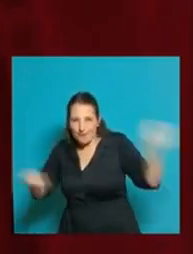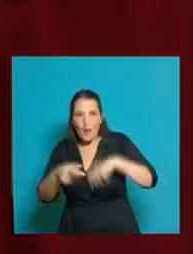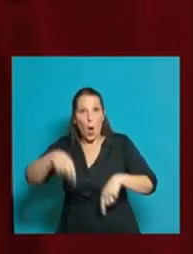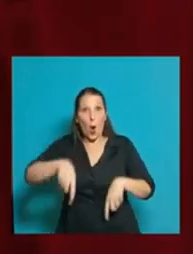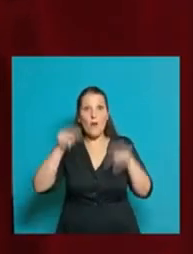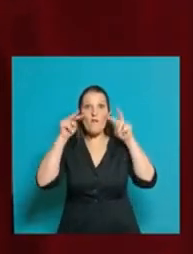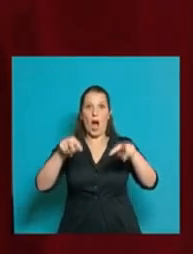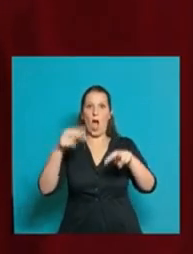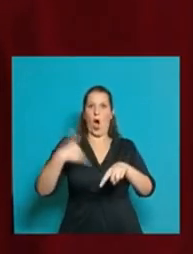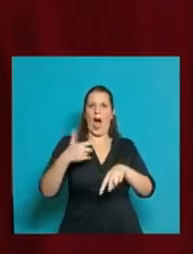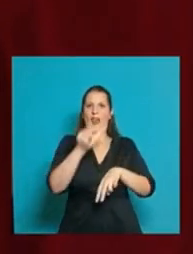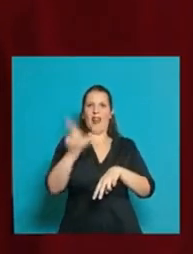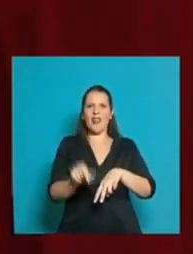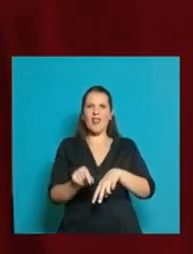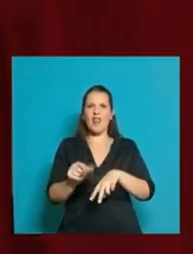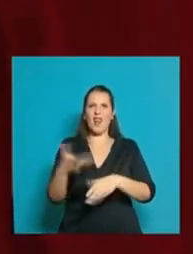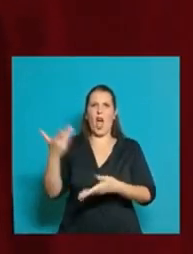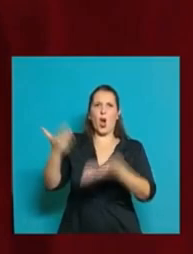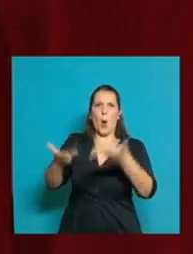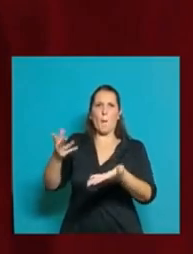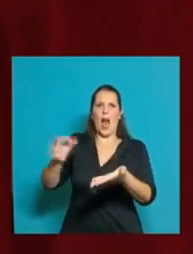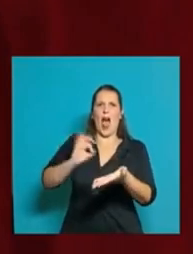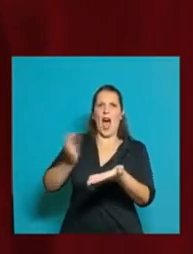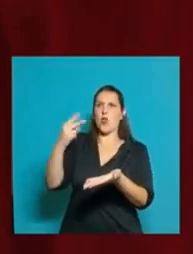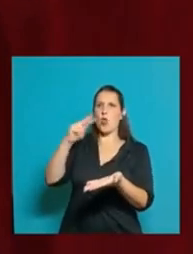está mejor parada que en el 2015.